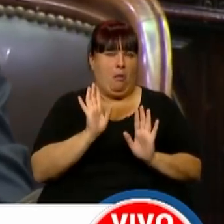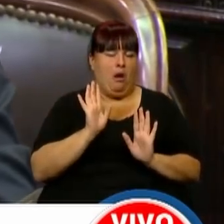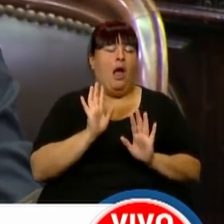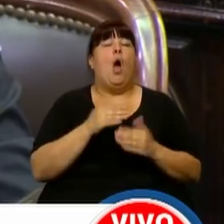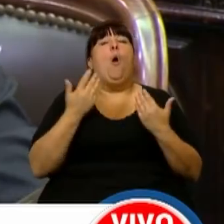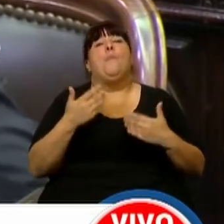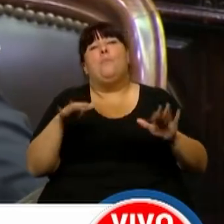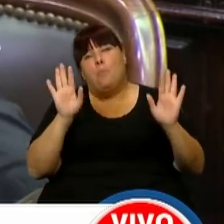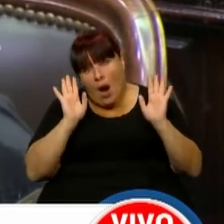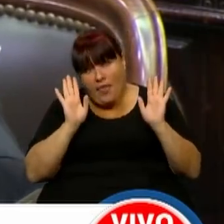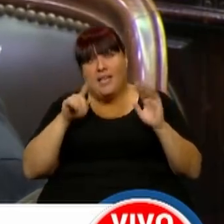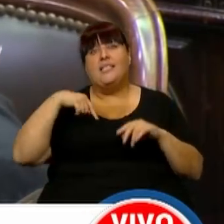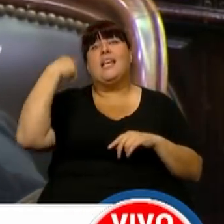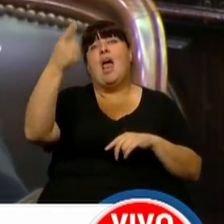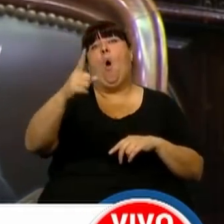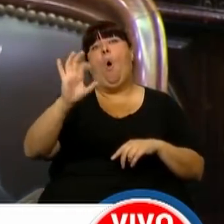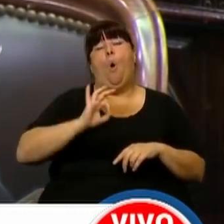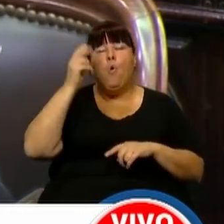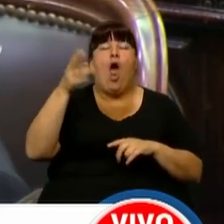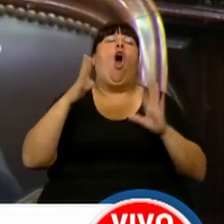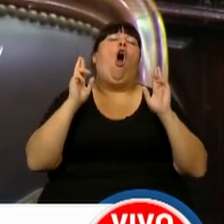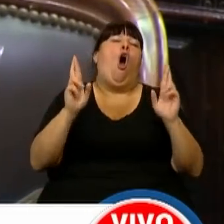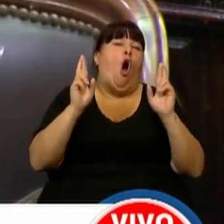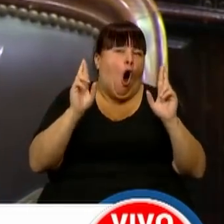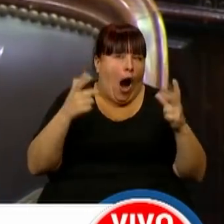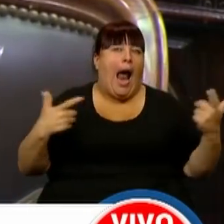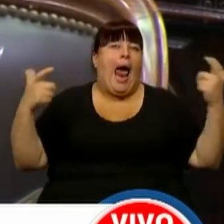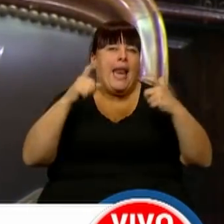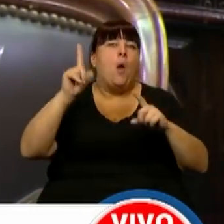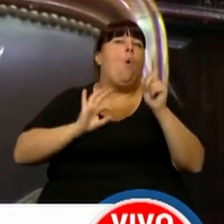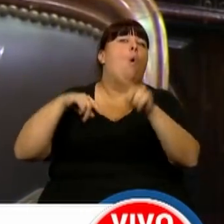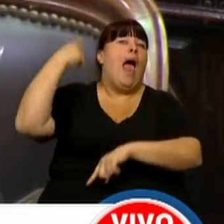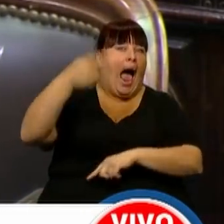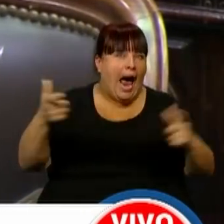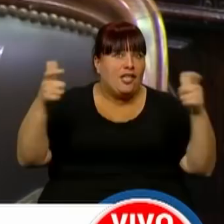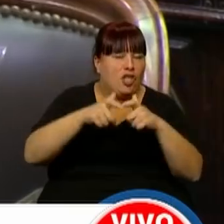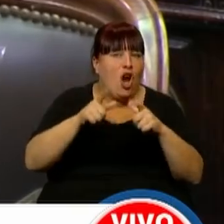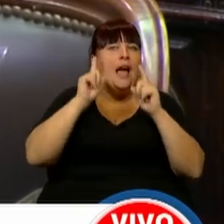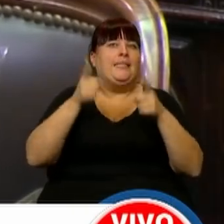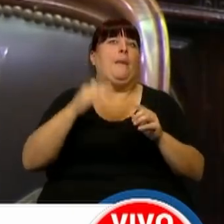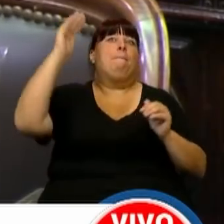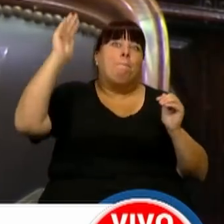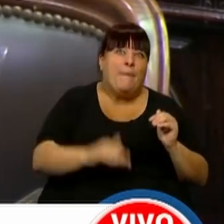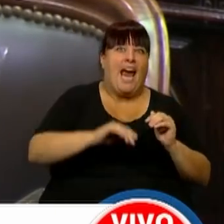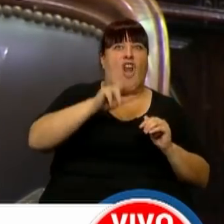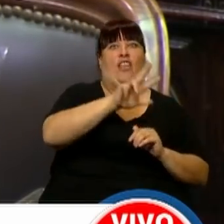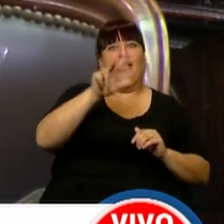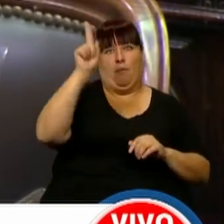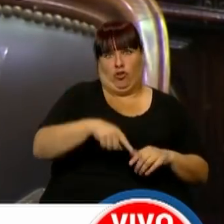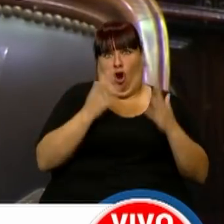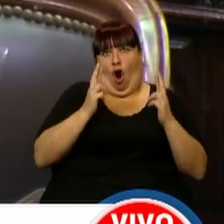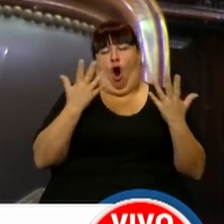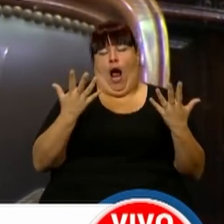que inclusive nos sentemos dentro de 12 meses, ojalá nos sentemos dentro de 12 meses, y sea incluso menos la inflación del